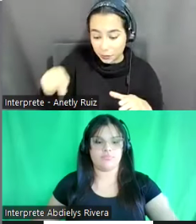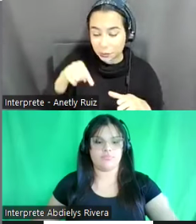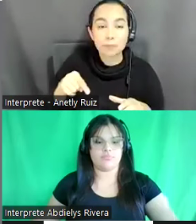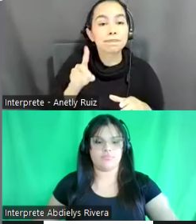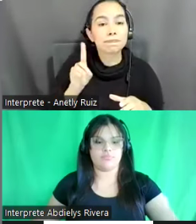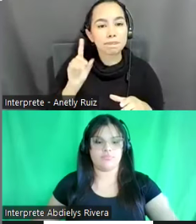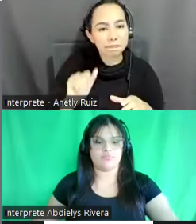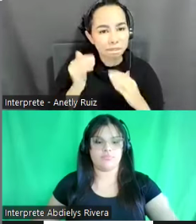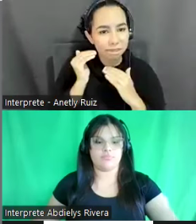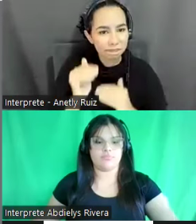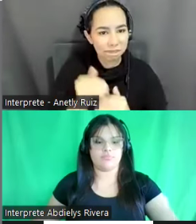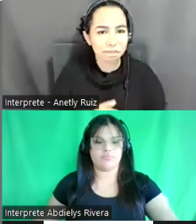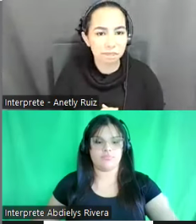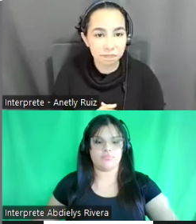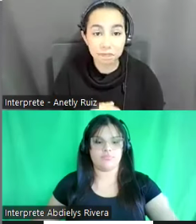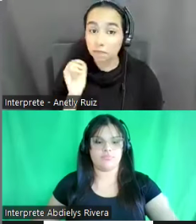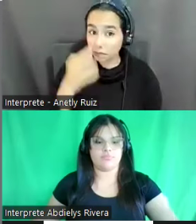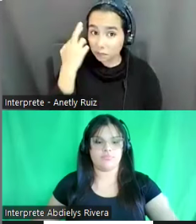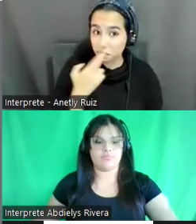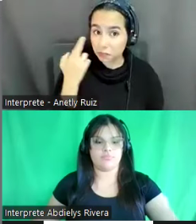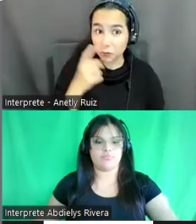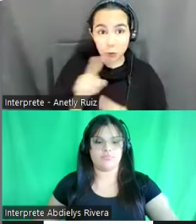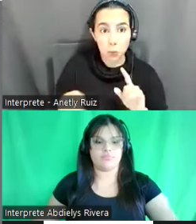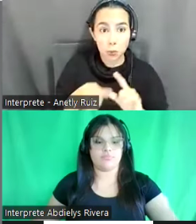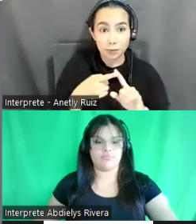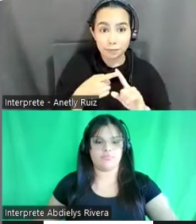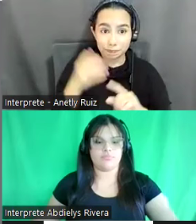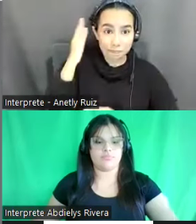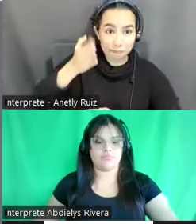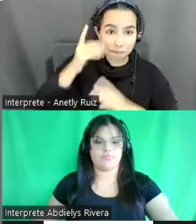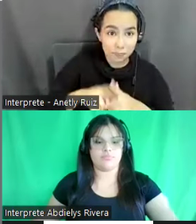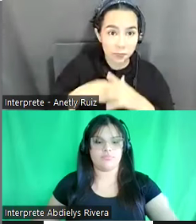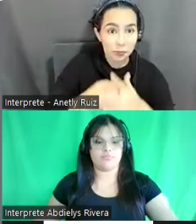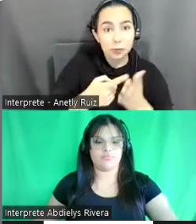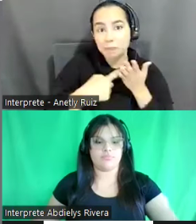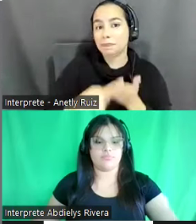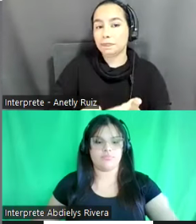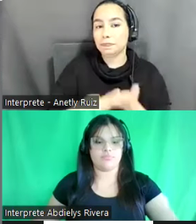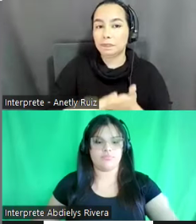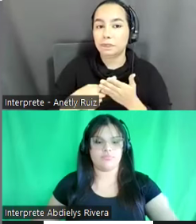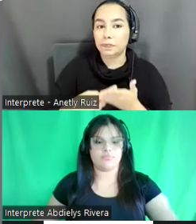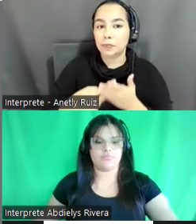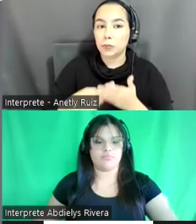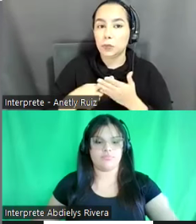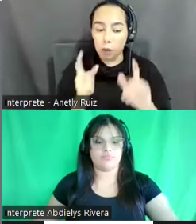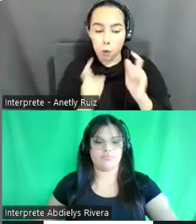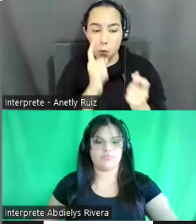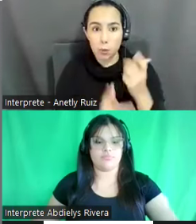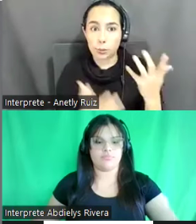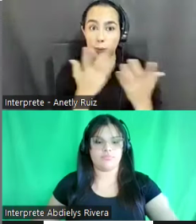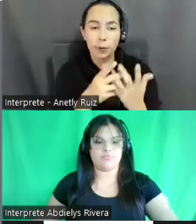eso, al comenzar la presentación, hablamos de acomodos razonables de patronos empleados, porque es bien